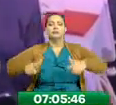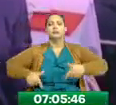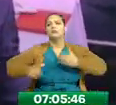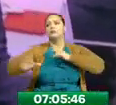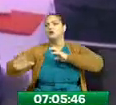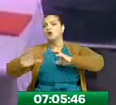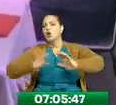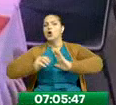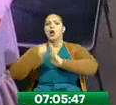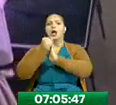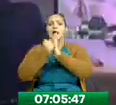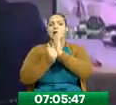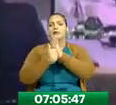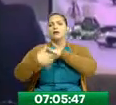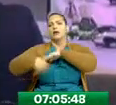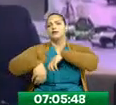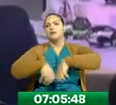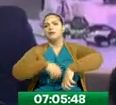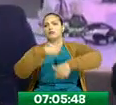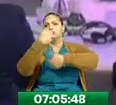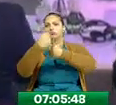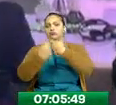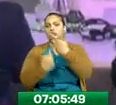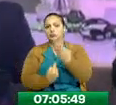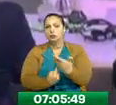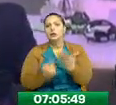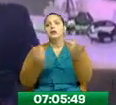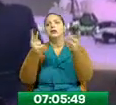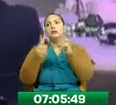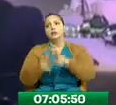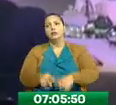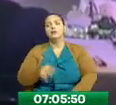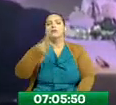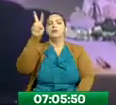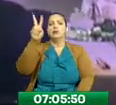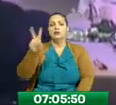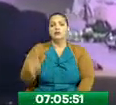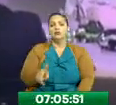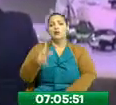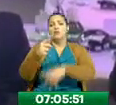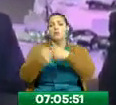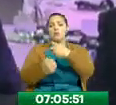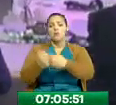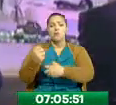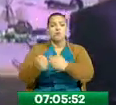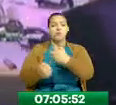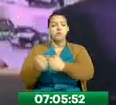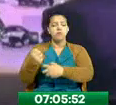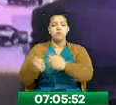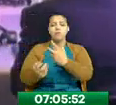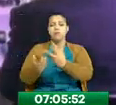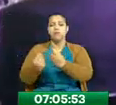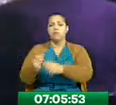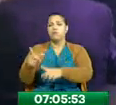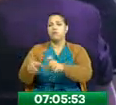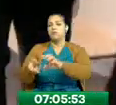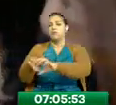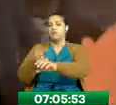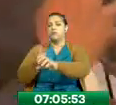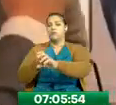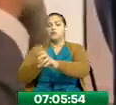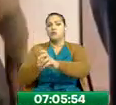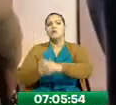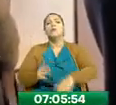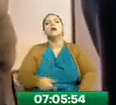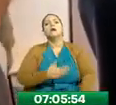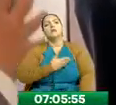diálogo diplomático La crisis migratoria de Venezuela. Ante este fenómeno que ha impactado a Latinoamérica, el gobierno nacional